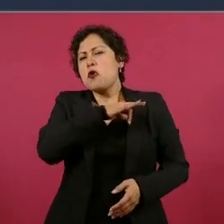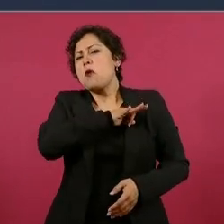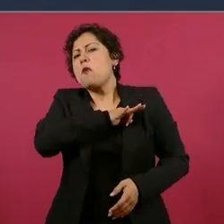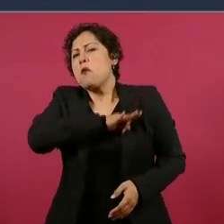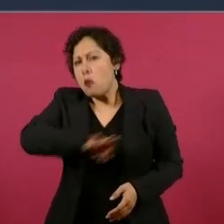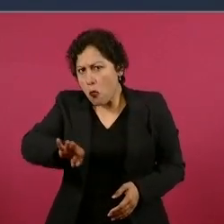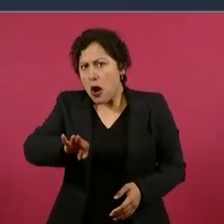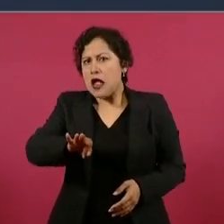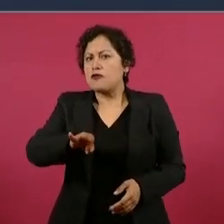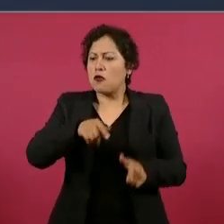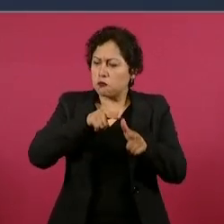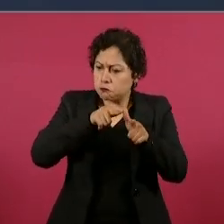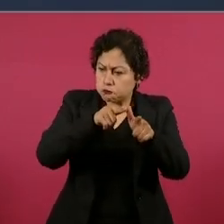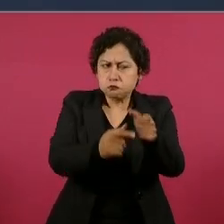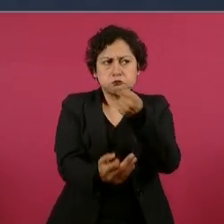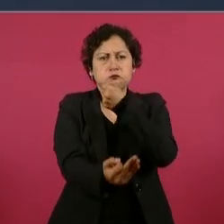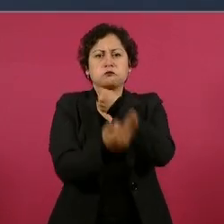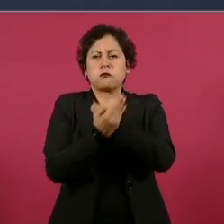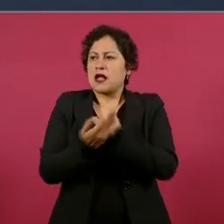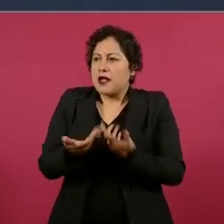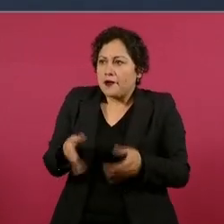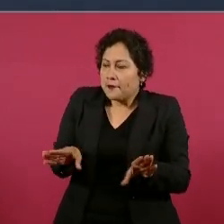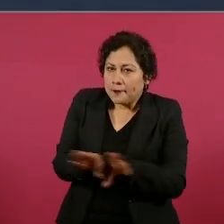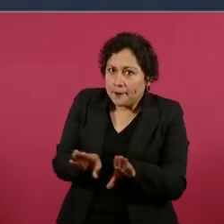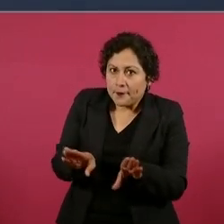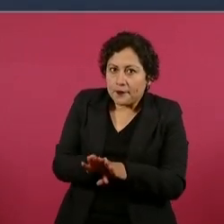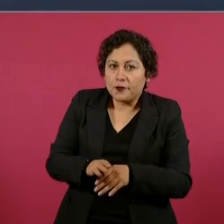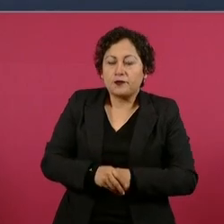¿Cómo? ¿Cómo? Yo tengo